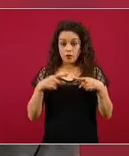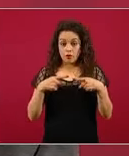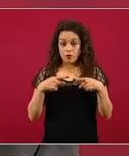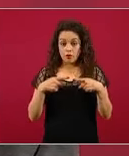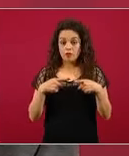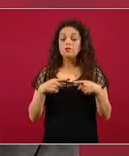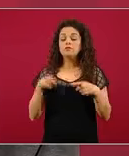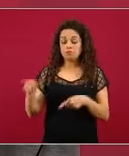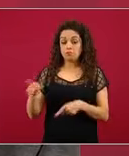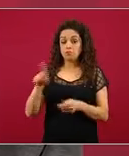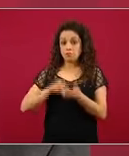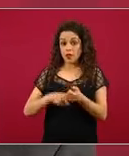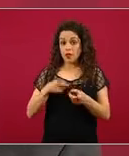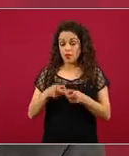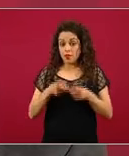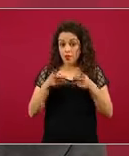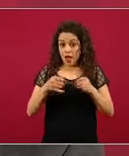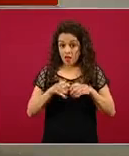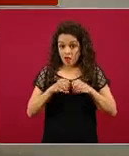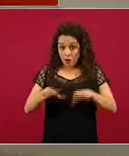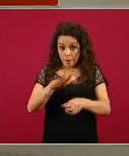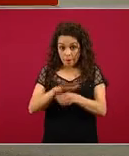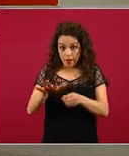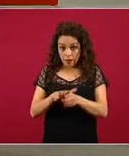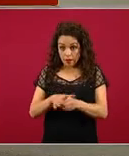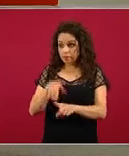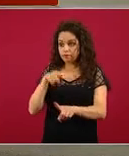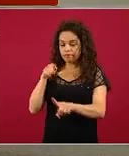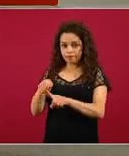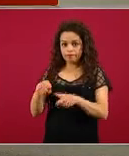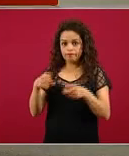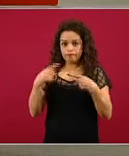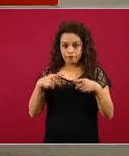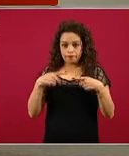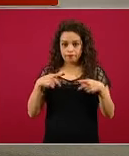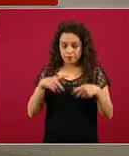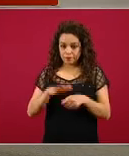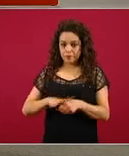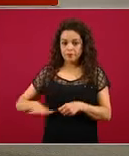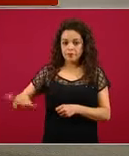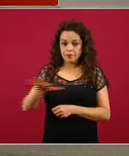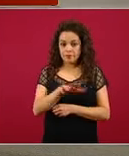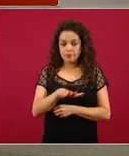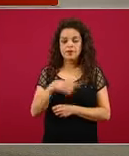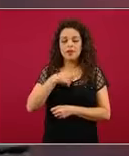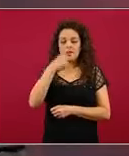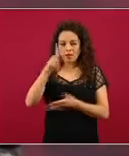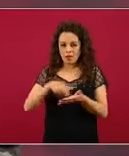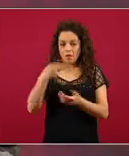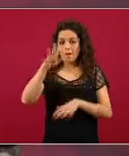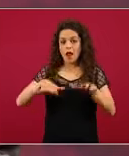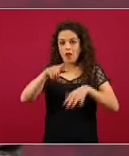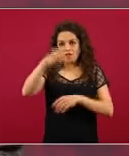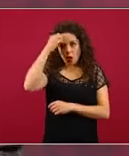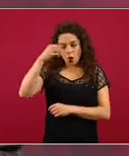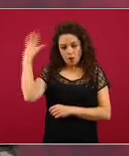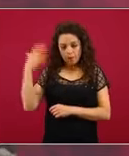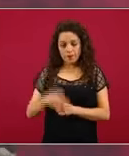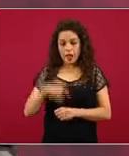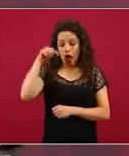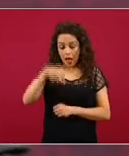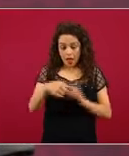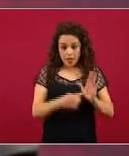funcionarios locales. La información, lo volvemos a decir, creo que ya todo el mundo lo sabe, pero a veces pudiera olvidarse. Lo que se publica aquí, lo que se